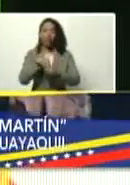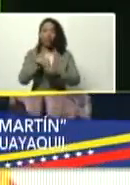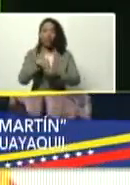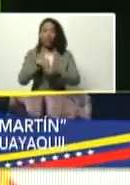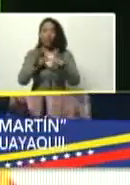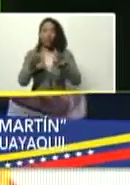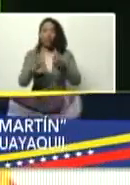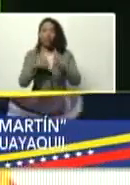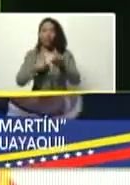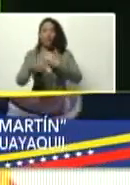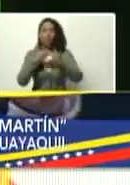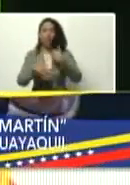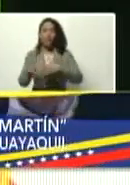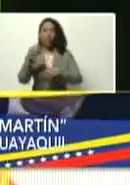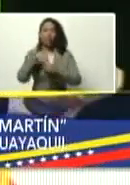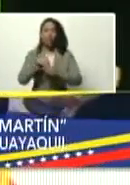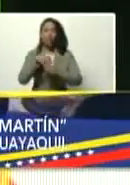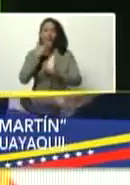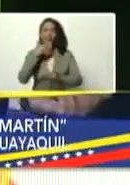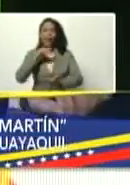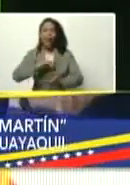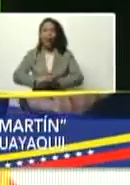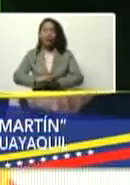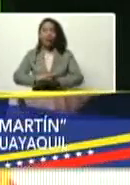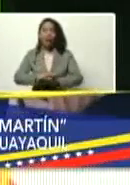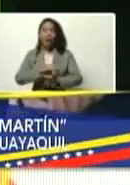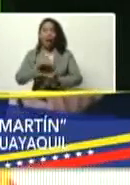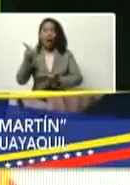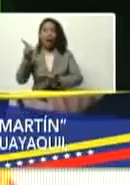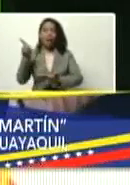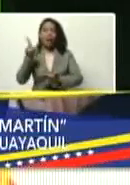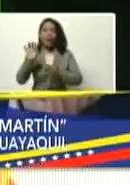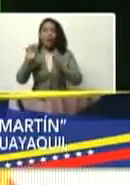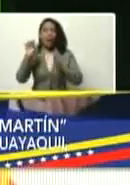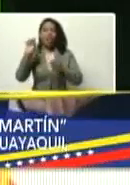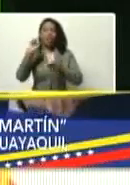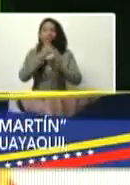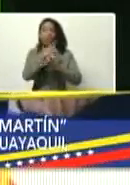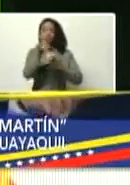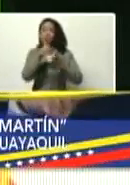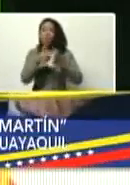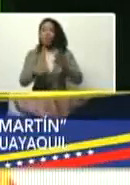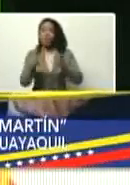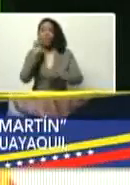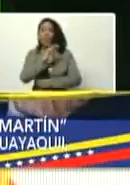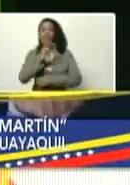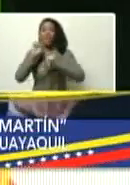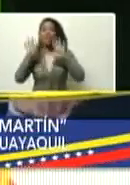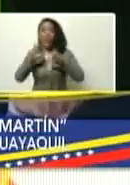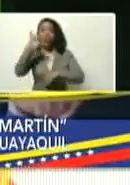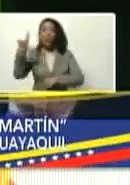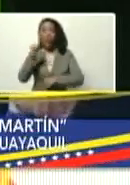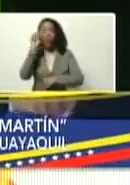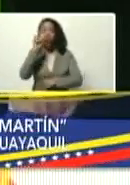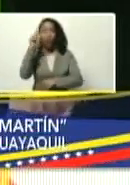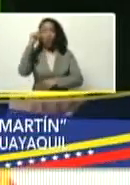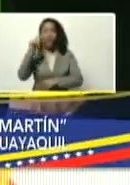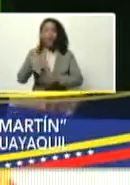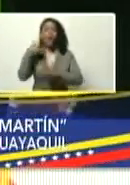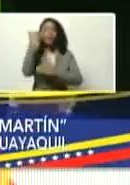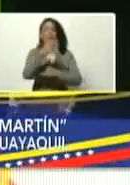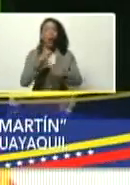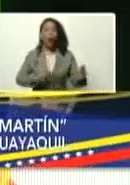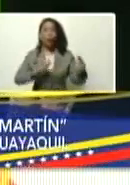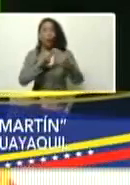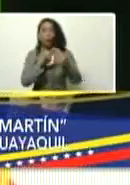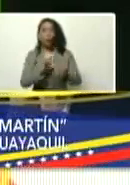Exteriores. Una carta, que ese documento es del 29 de julio, o sea, dos días después del